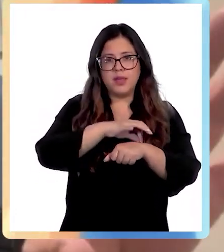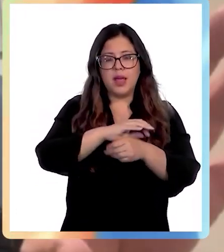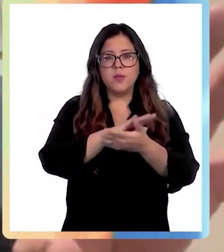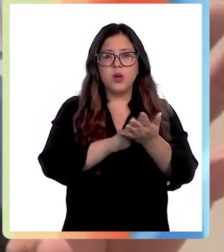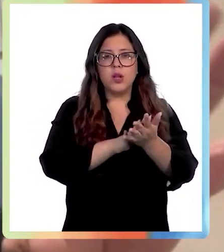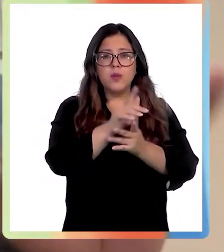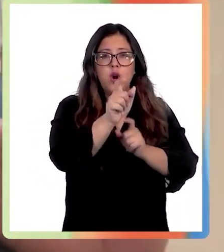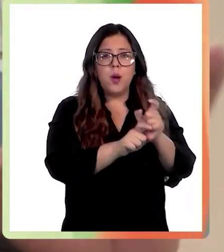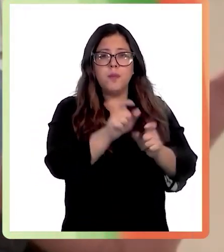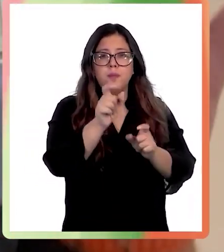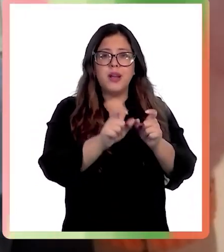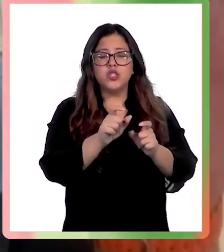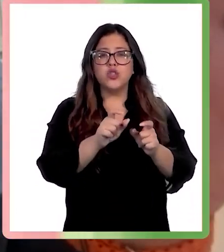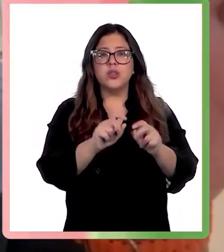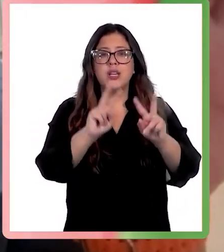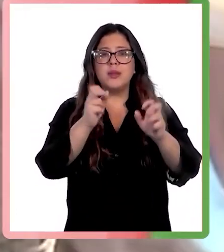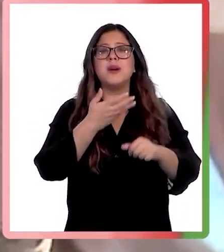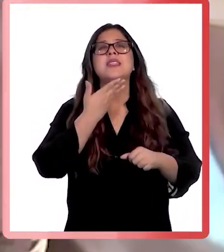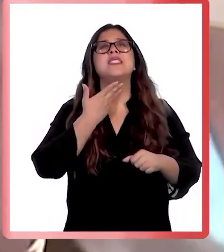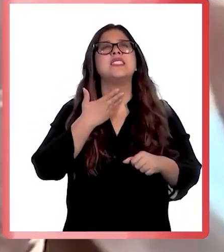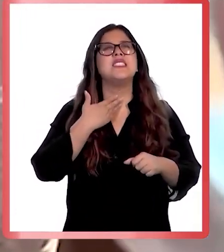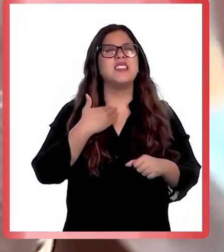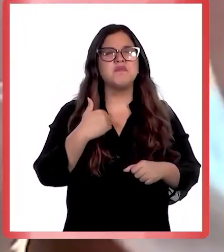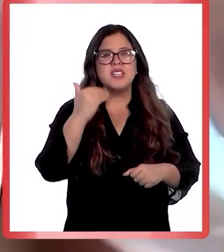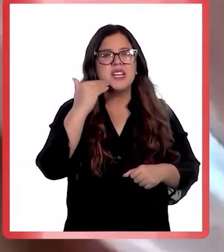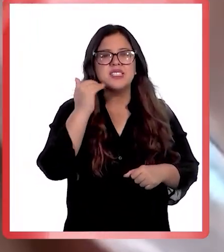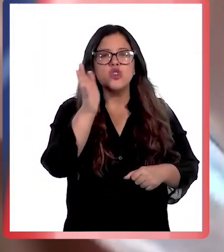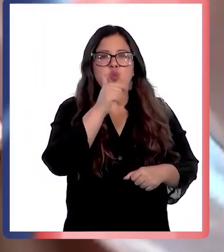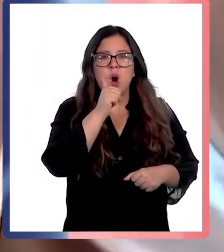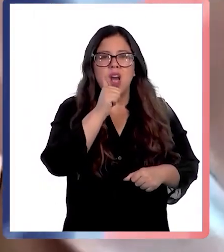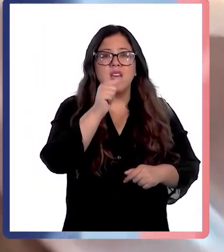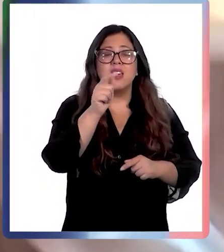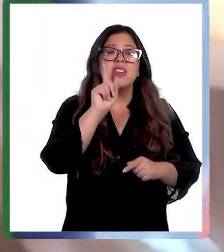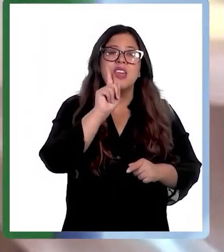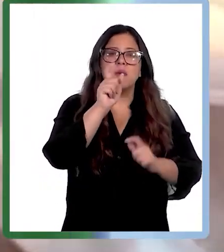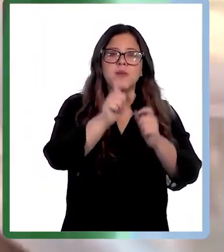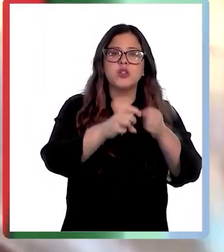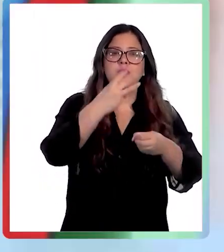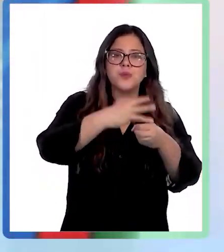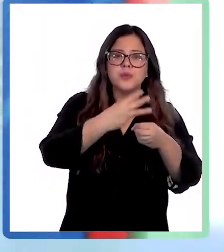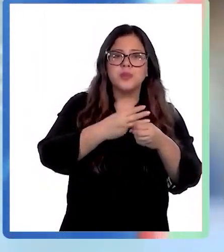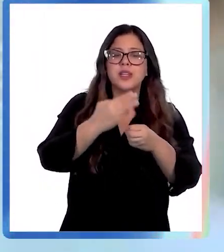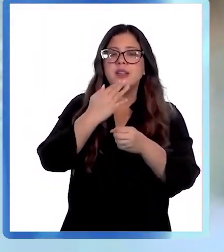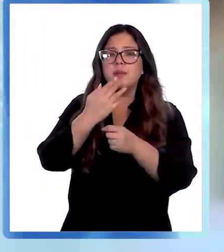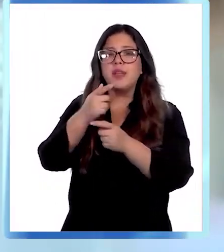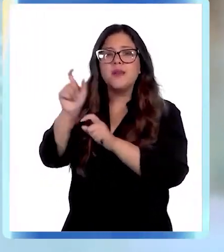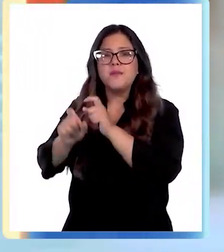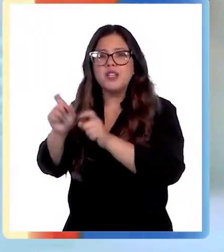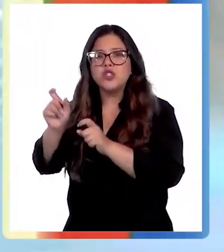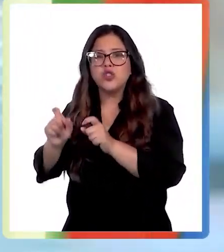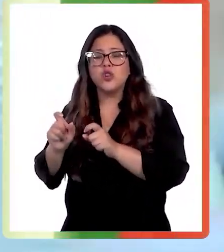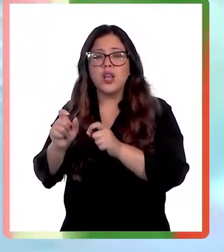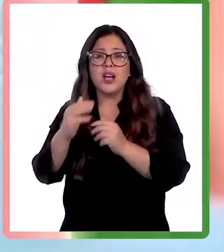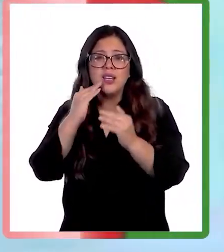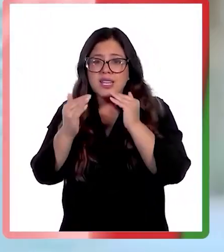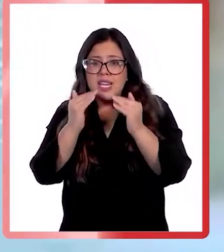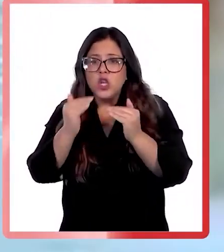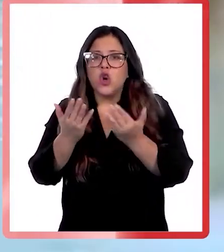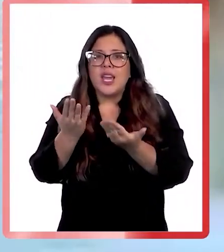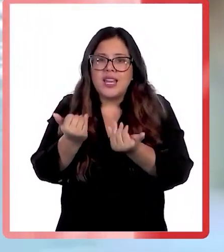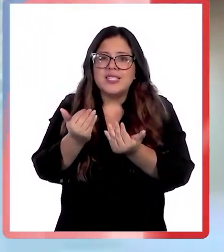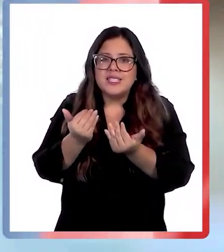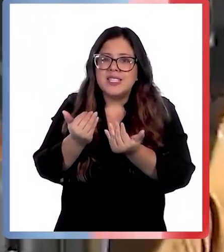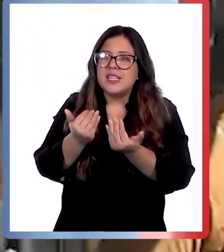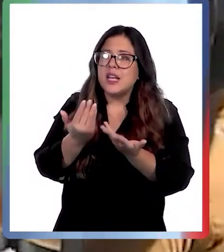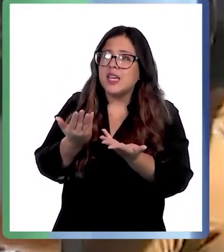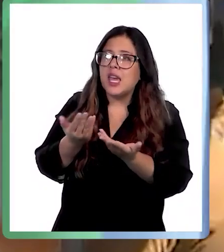mal mecanismo de la sed, como son los adultos mayores, o los pacientes que dependen de otro para tomar agua, como son los lactantes pequeños, niños pequeños. Y